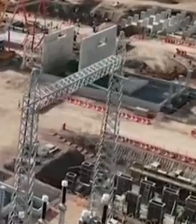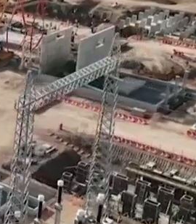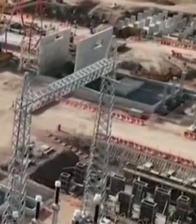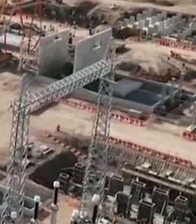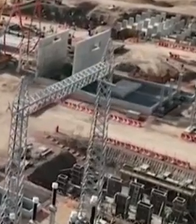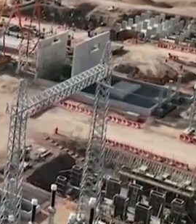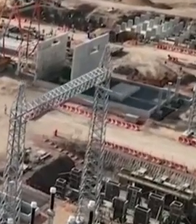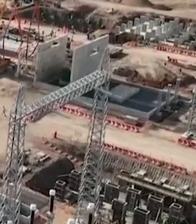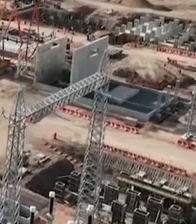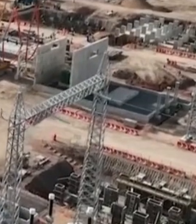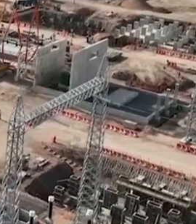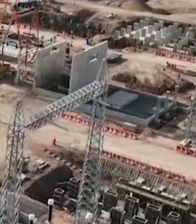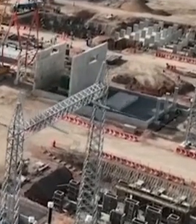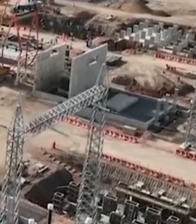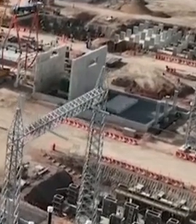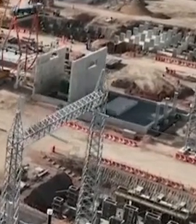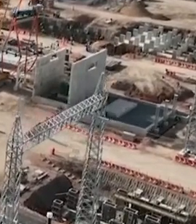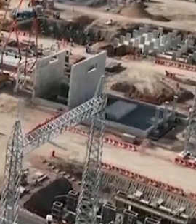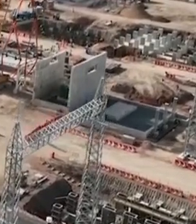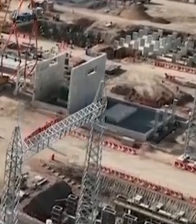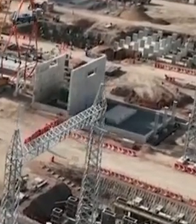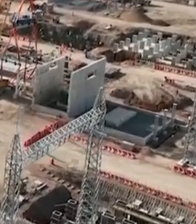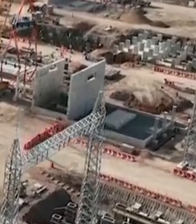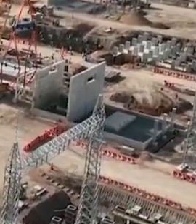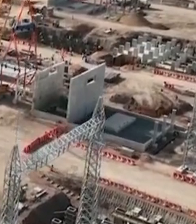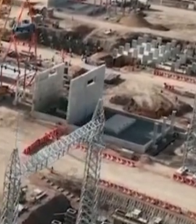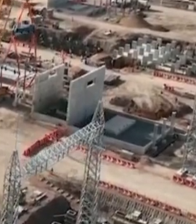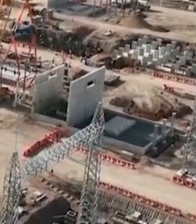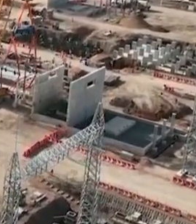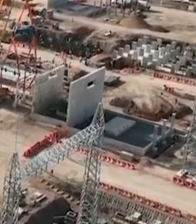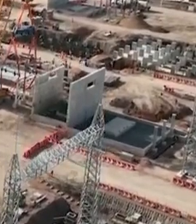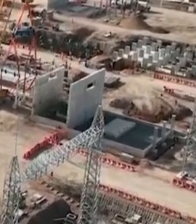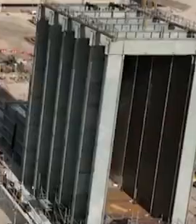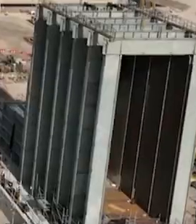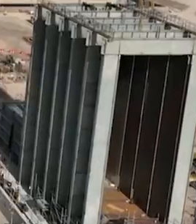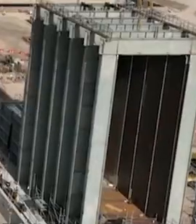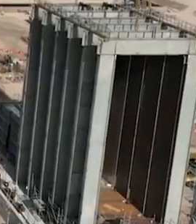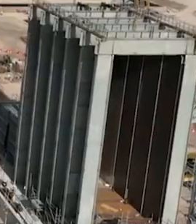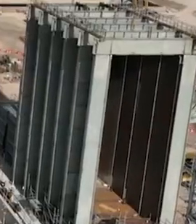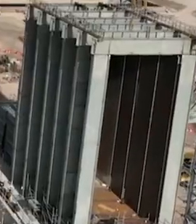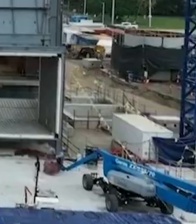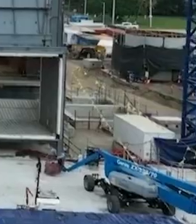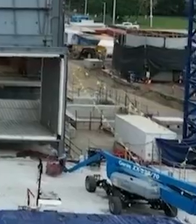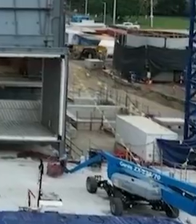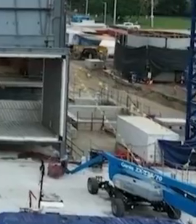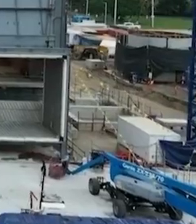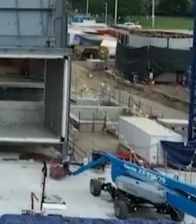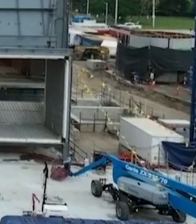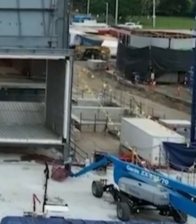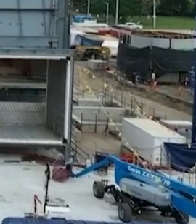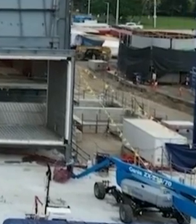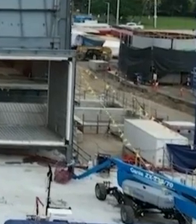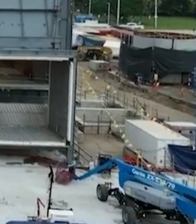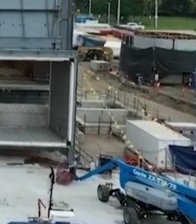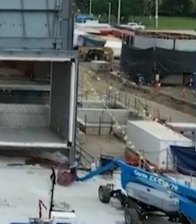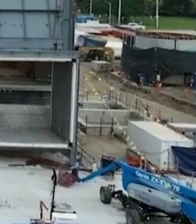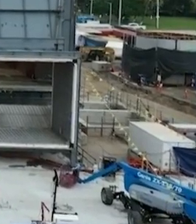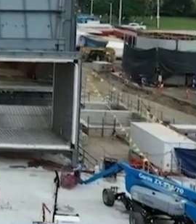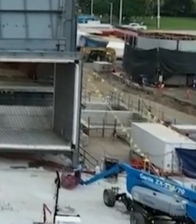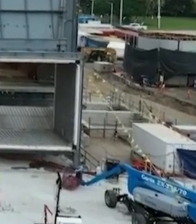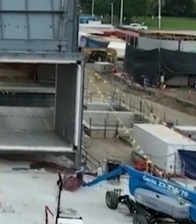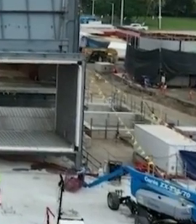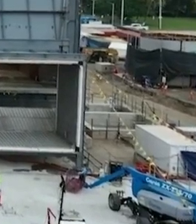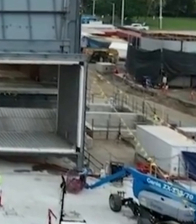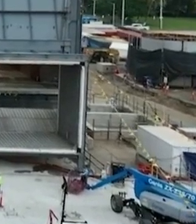Central Ciclo Combinado González Ortega, avance físico 79%. Central Ciclo Combinado Tuxpan,